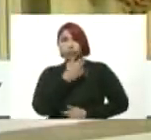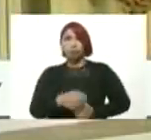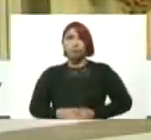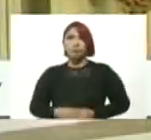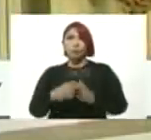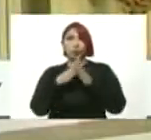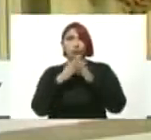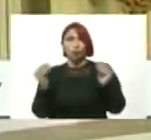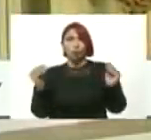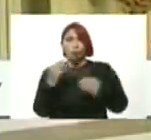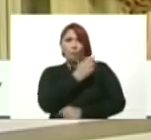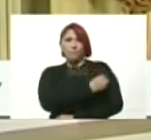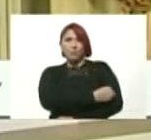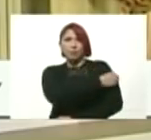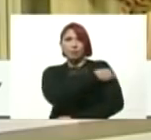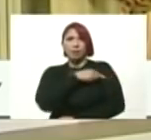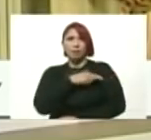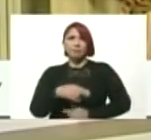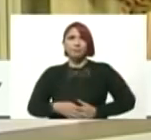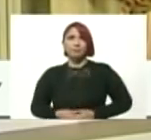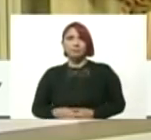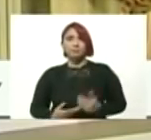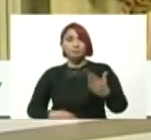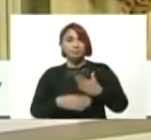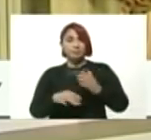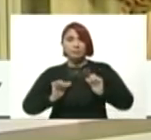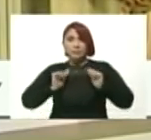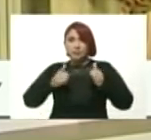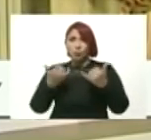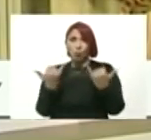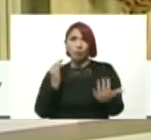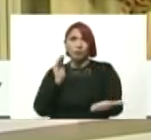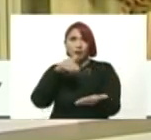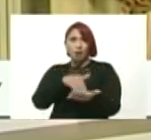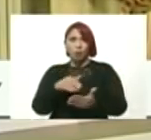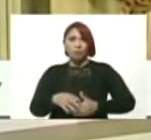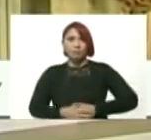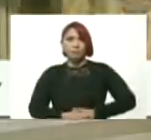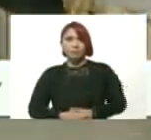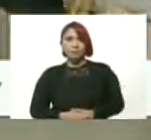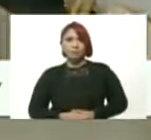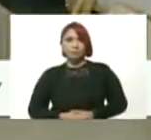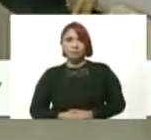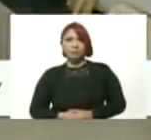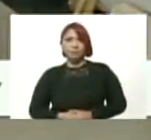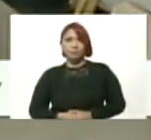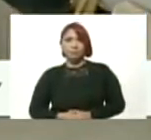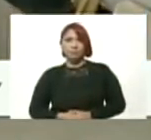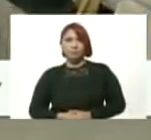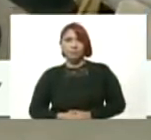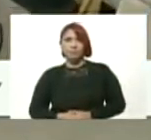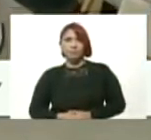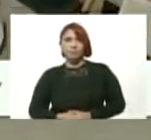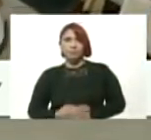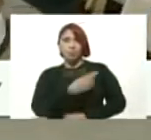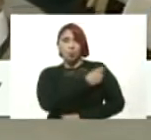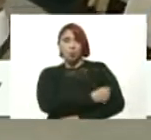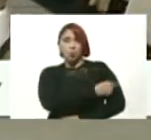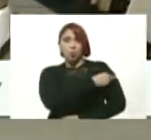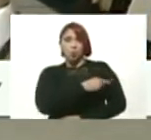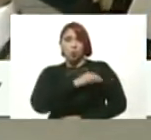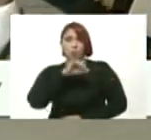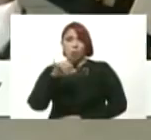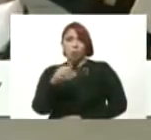toda la parte hospitalaria vamos a proceder en el agua allá en el hospital josé maría